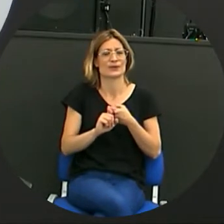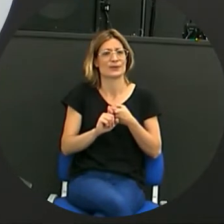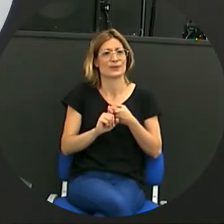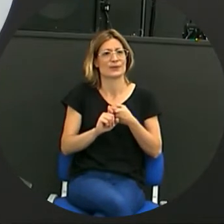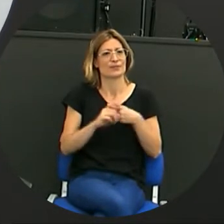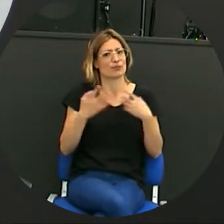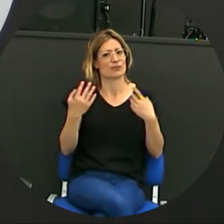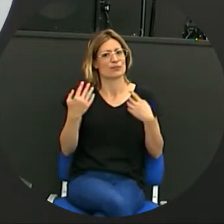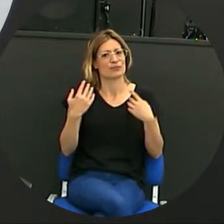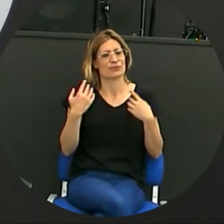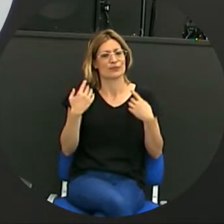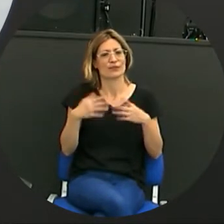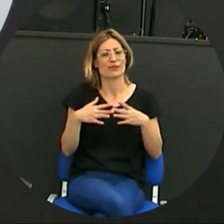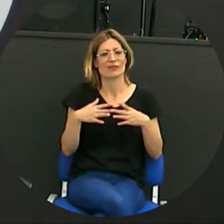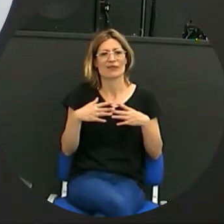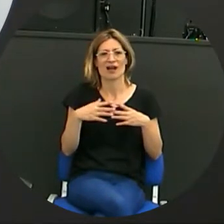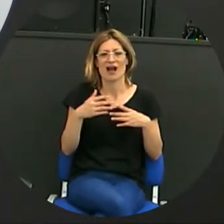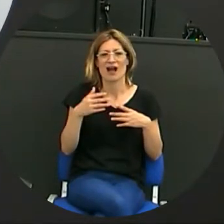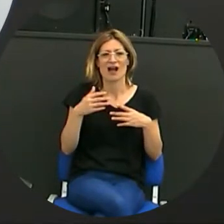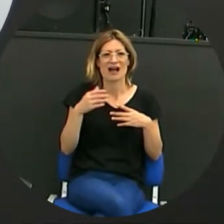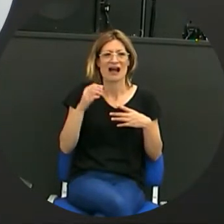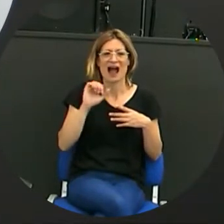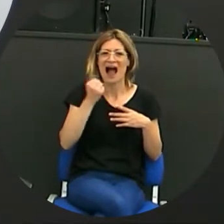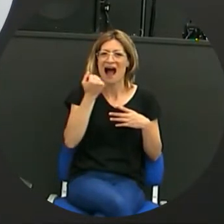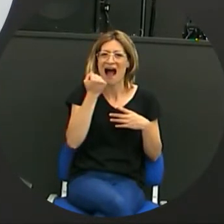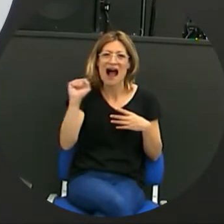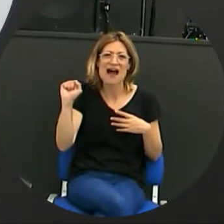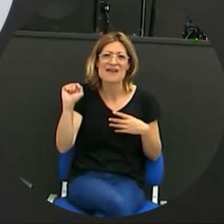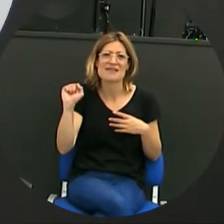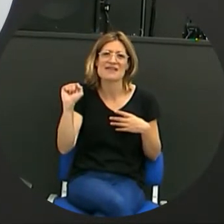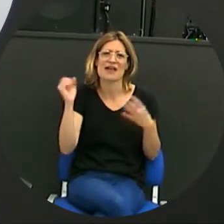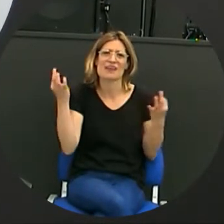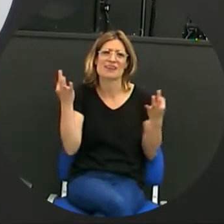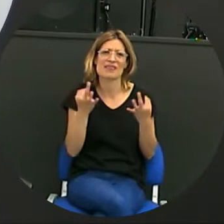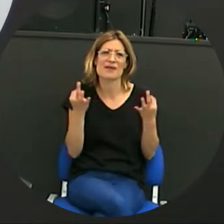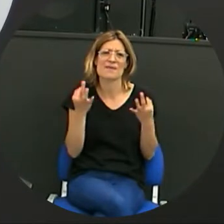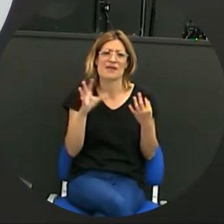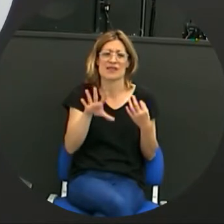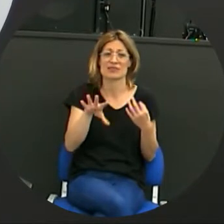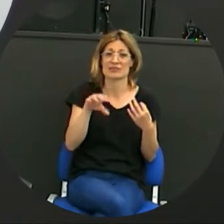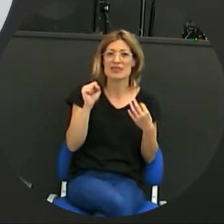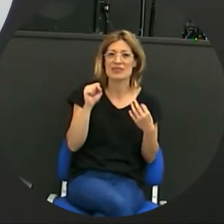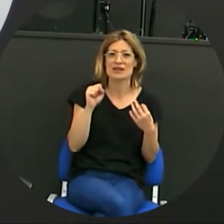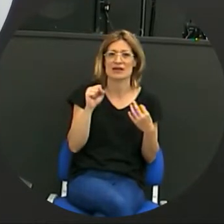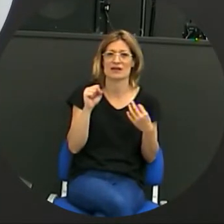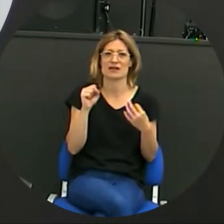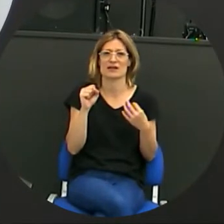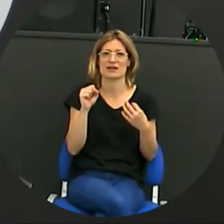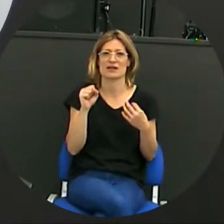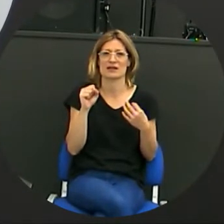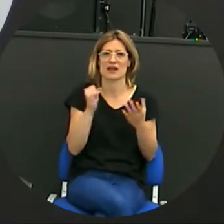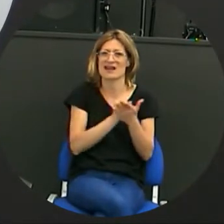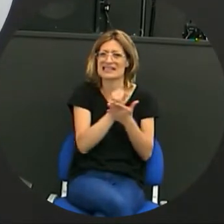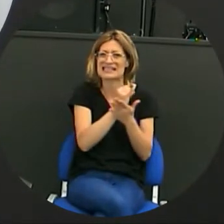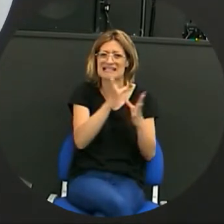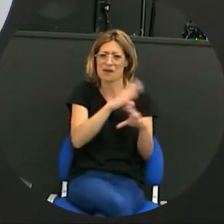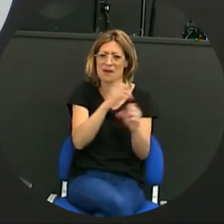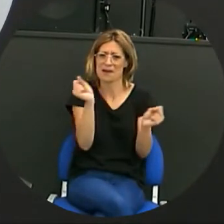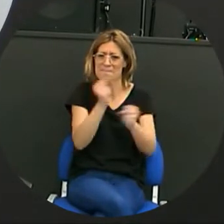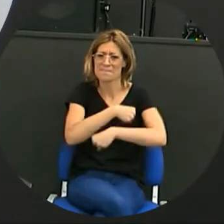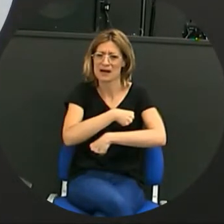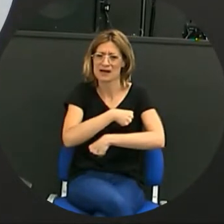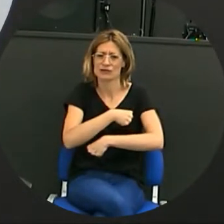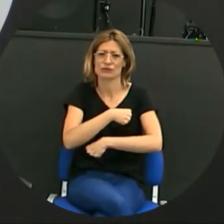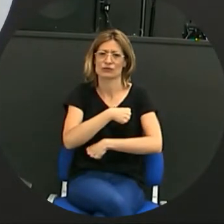que entender el pacto para orar con el pacto y tener la visión de ese itinerario del pacto donde